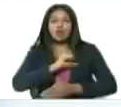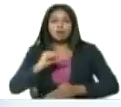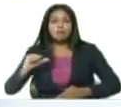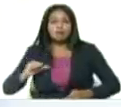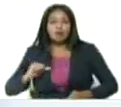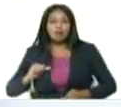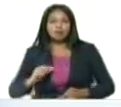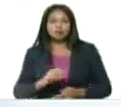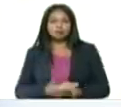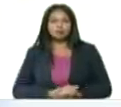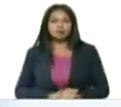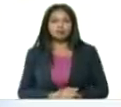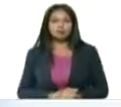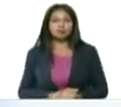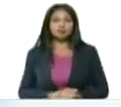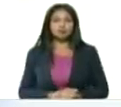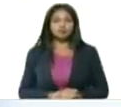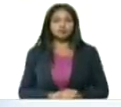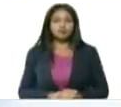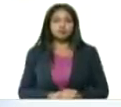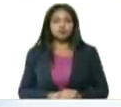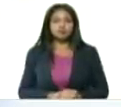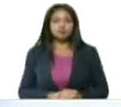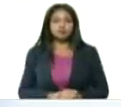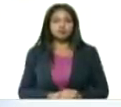privada de Caracas.